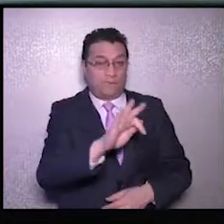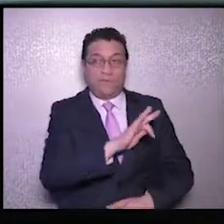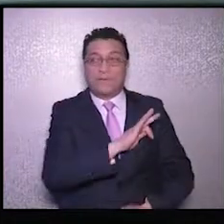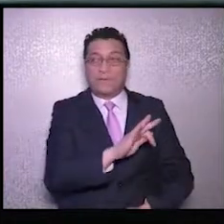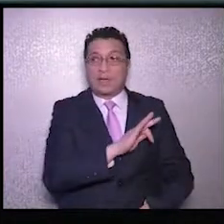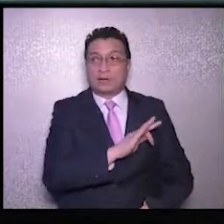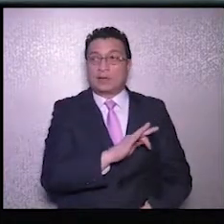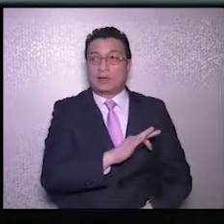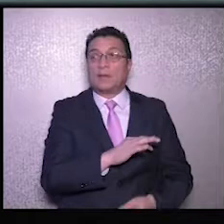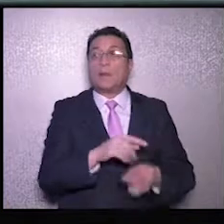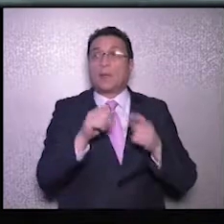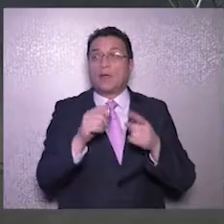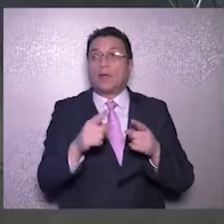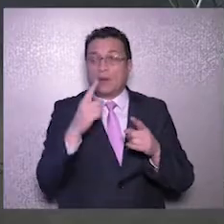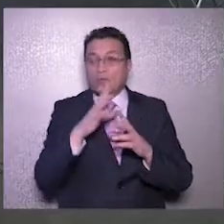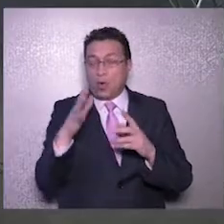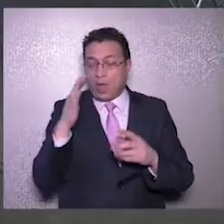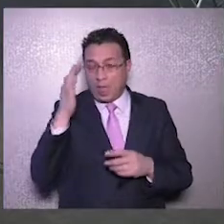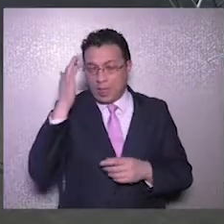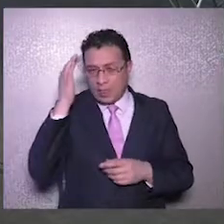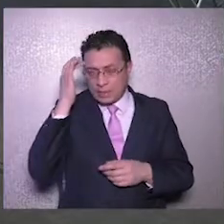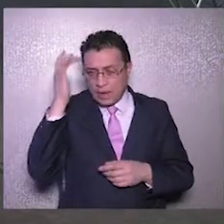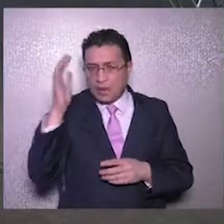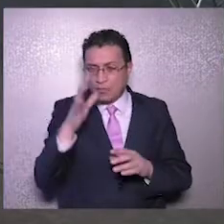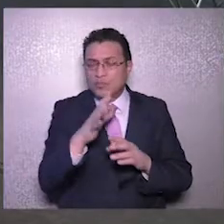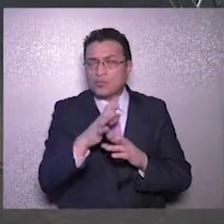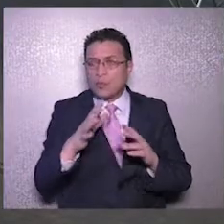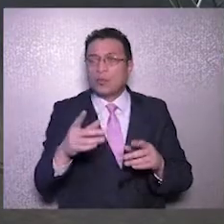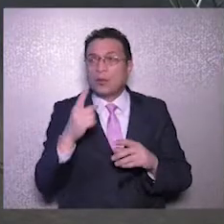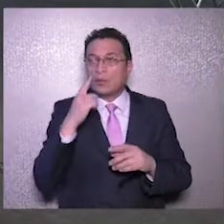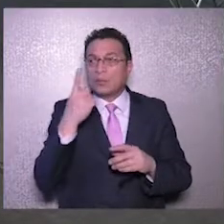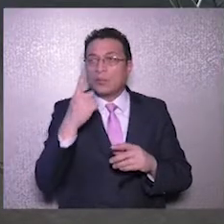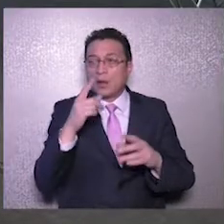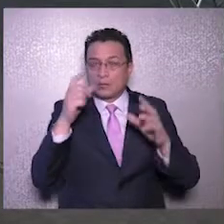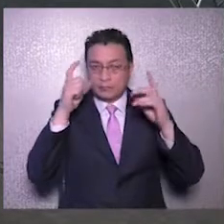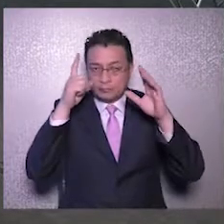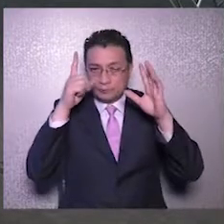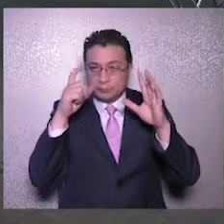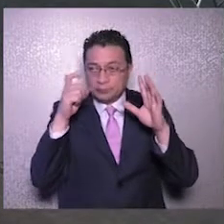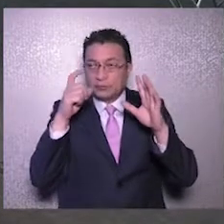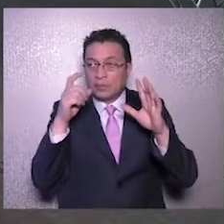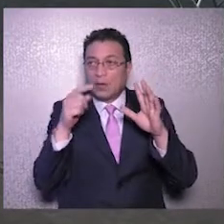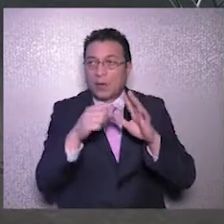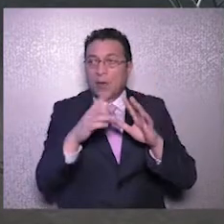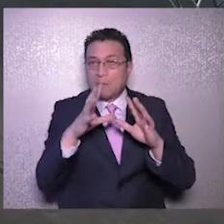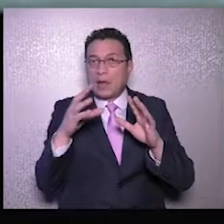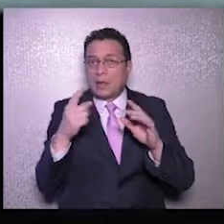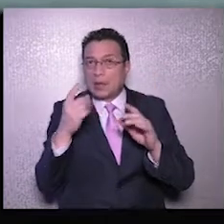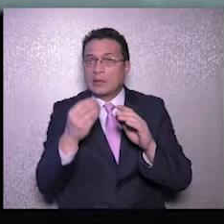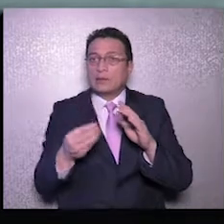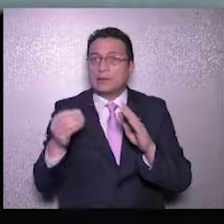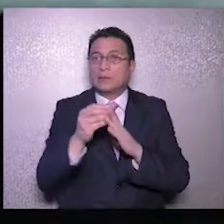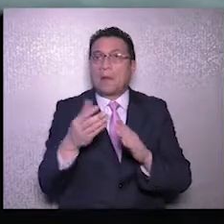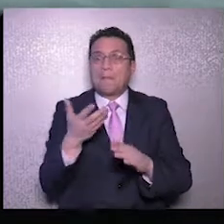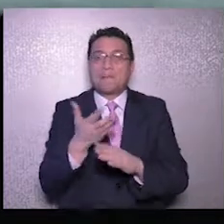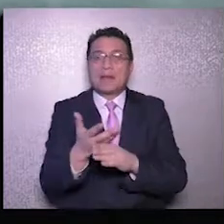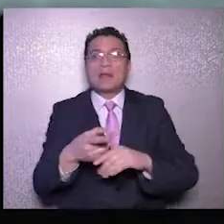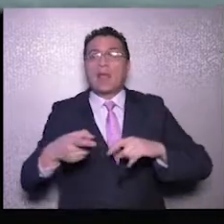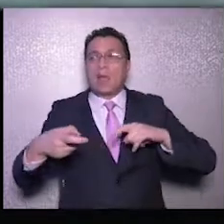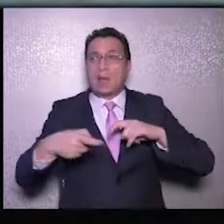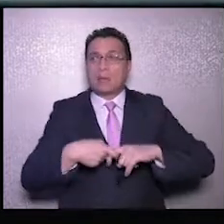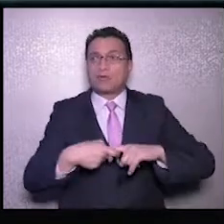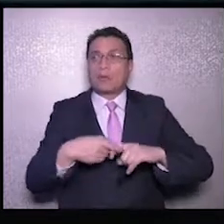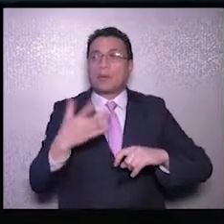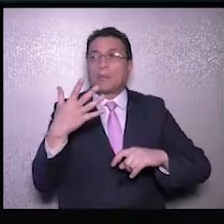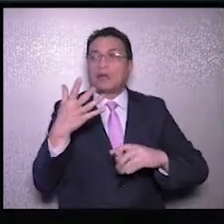Curie, y muy inteligentemente puso una placa fotográfica y más inteligentemente aún le pidió a su esposa que metiera